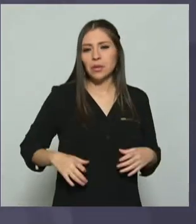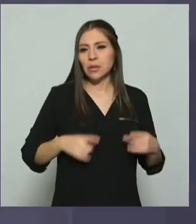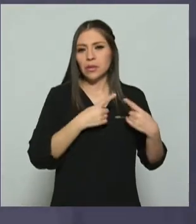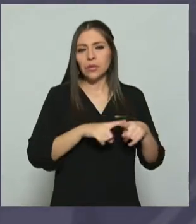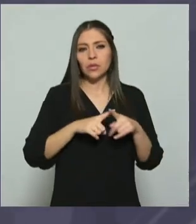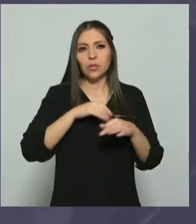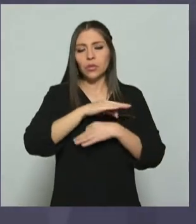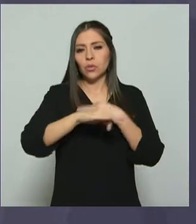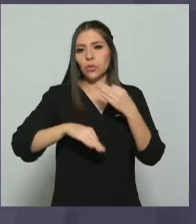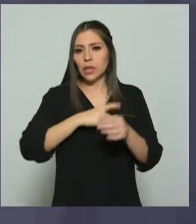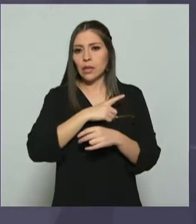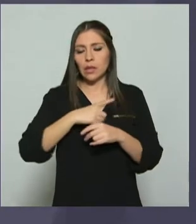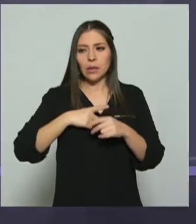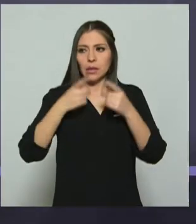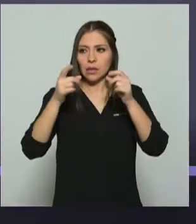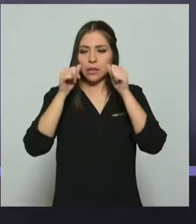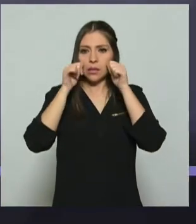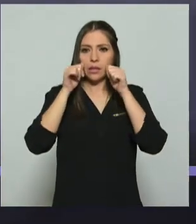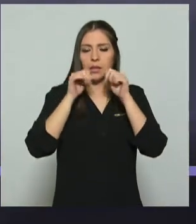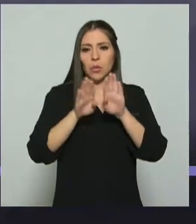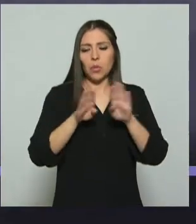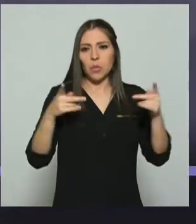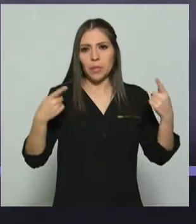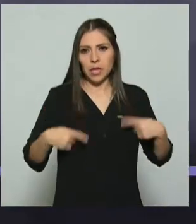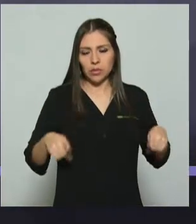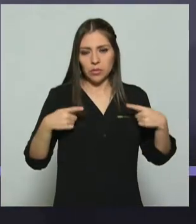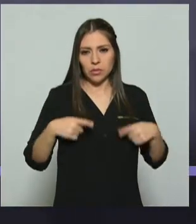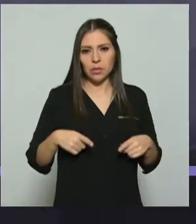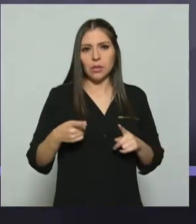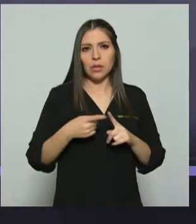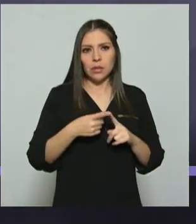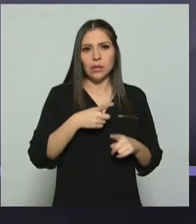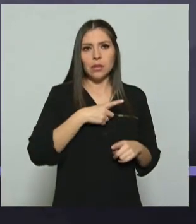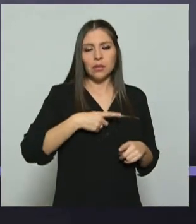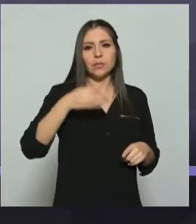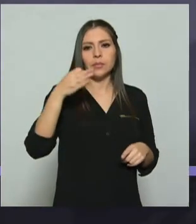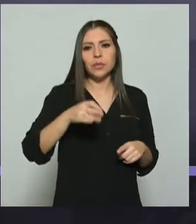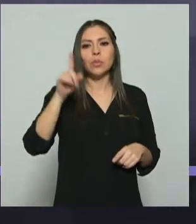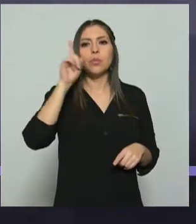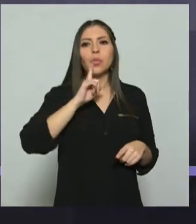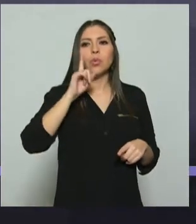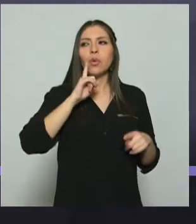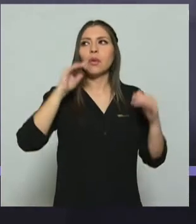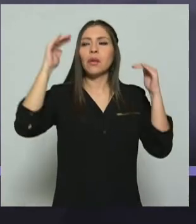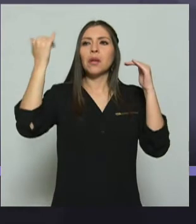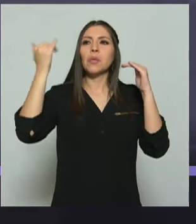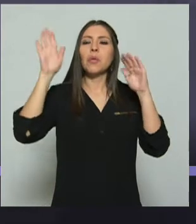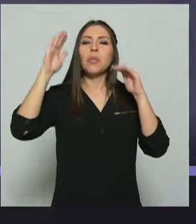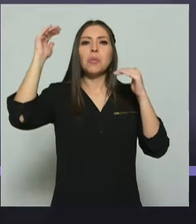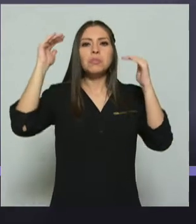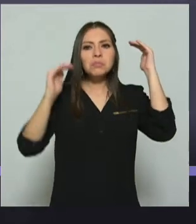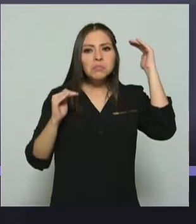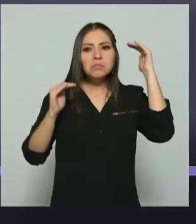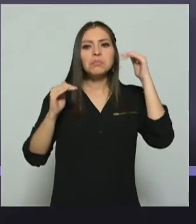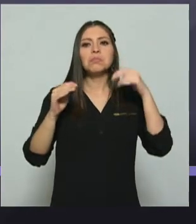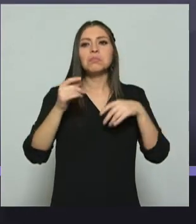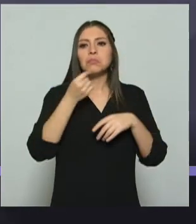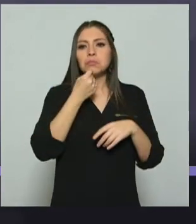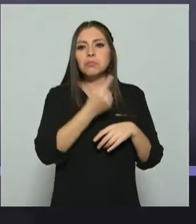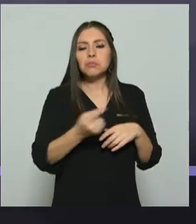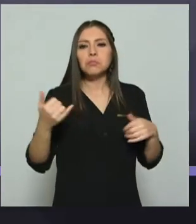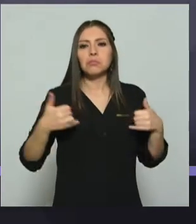todos debemos de tratarlos como personas. Sí, reconociendo esa condición de desventaja de la mujer, de los niños, de los ancianos, hay